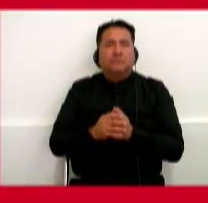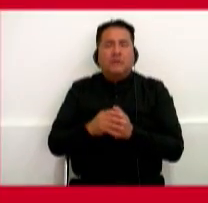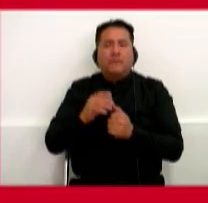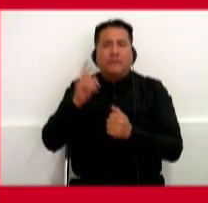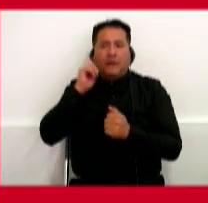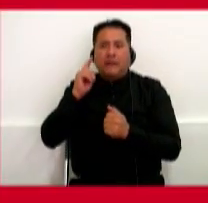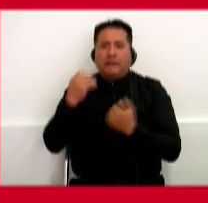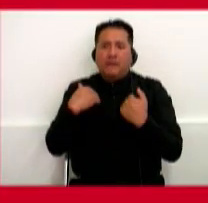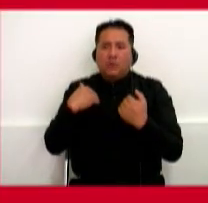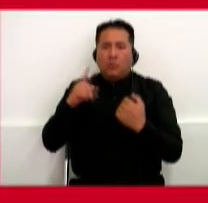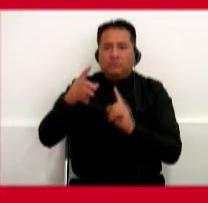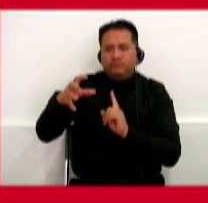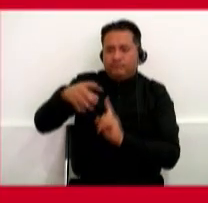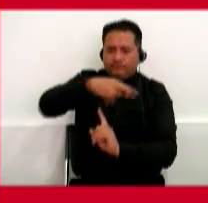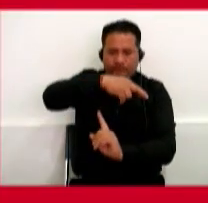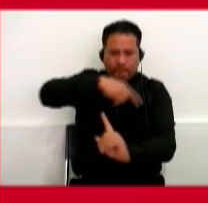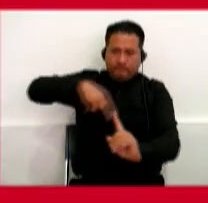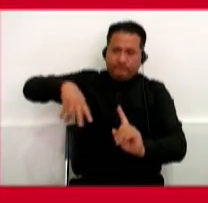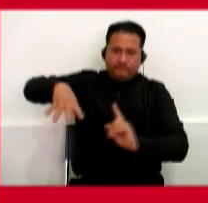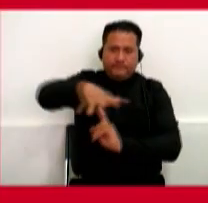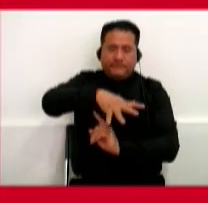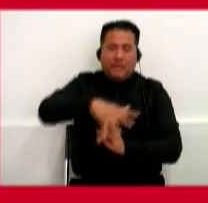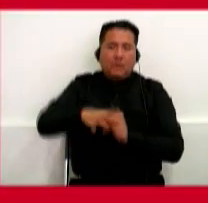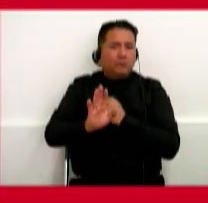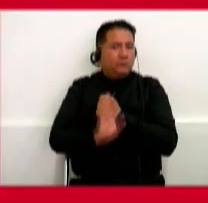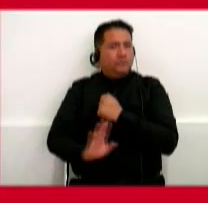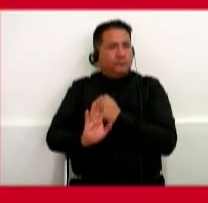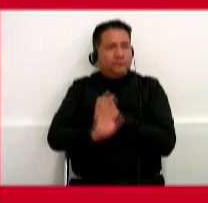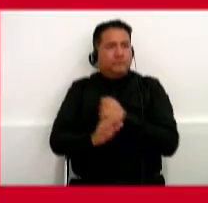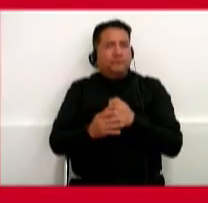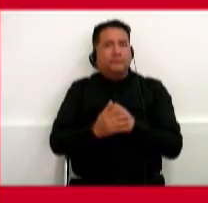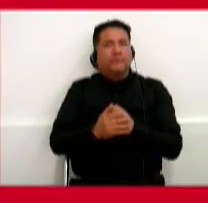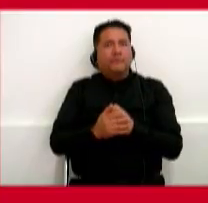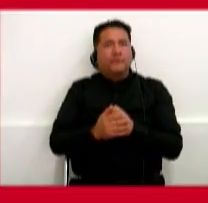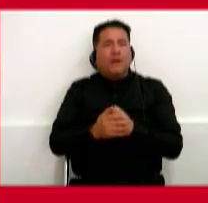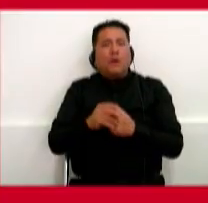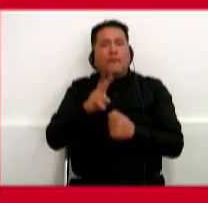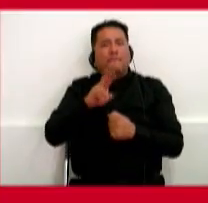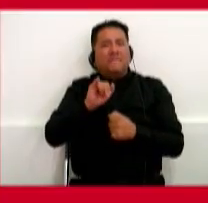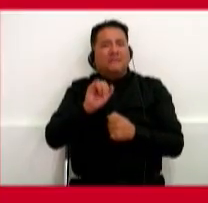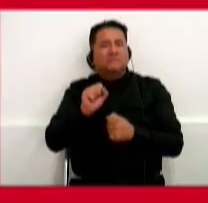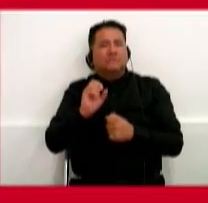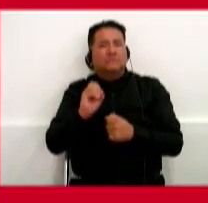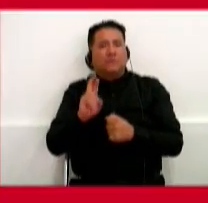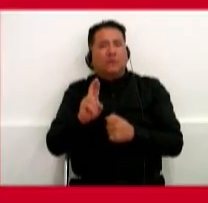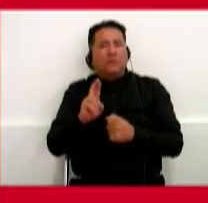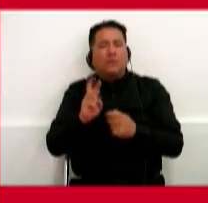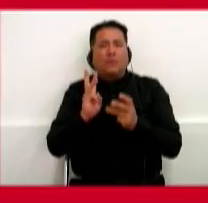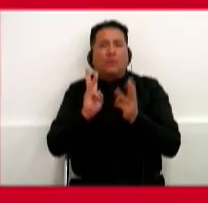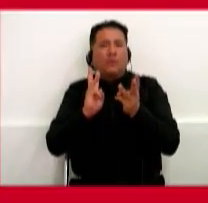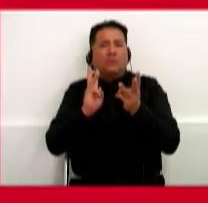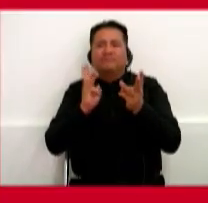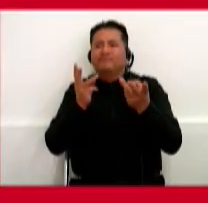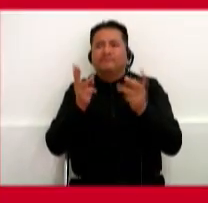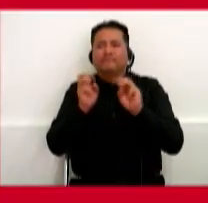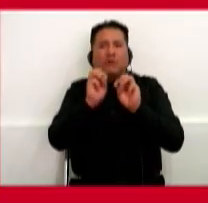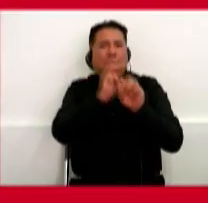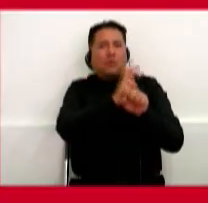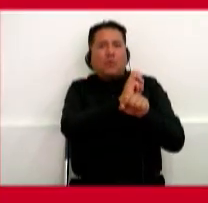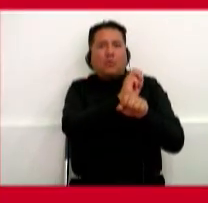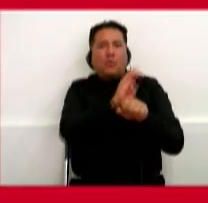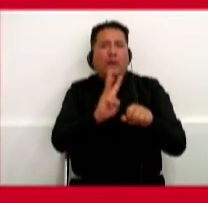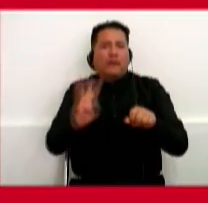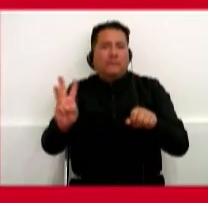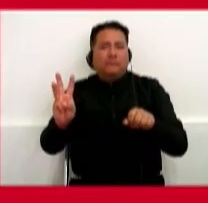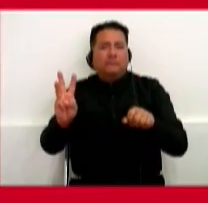proteger la información que maneja Antamina, porque recordemos que vamos a hacer nosotros un visor web. Asimismo, en la parte de gobierno